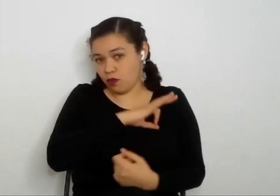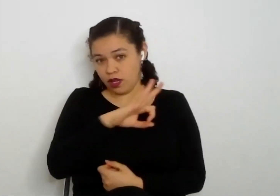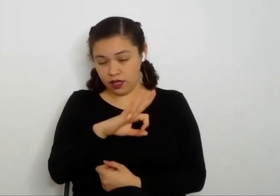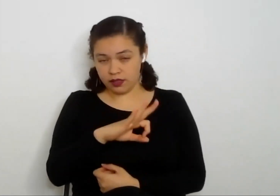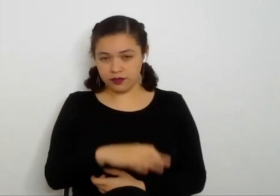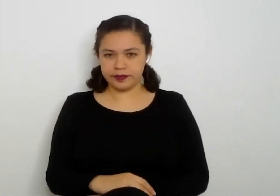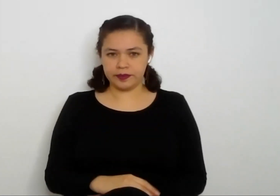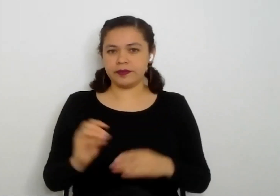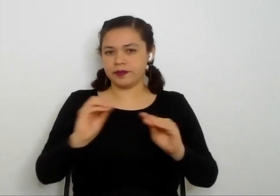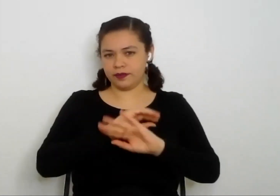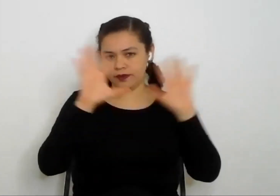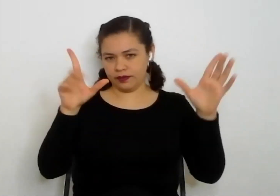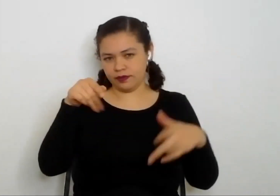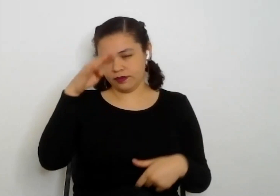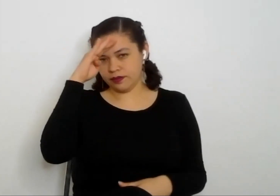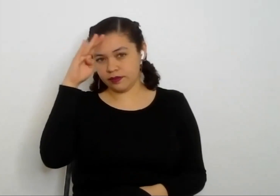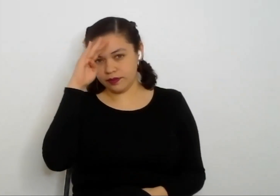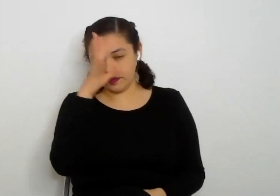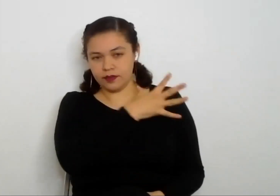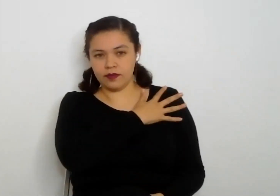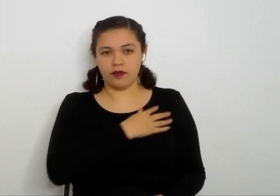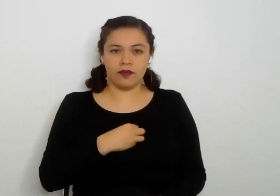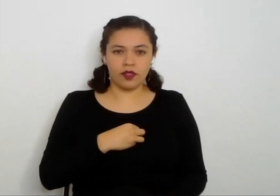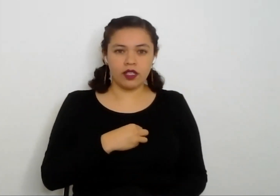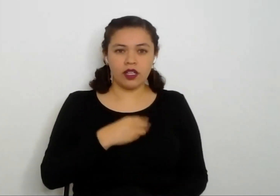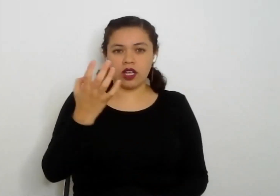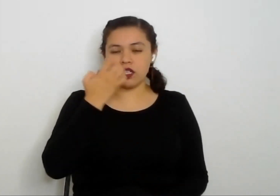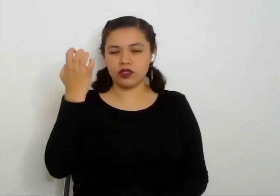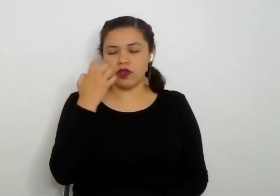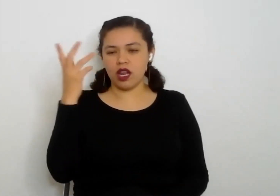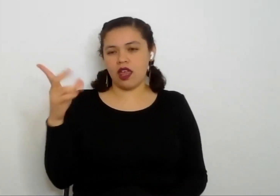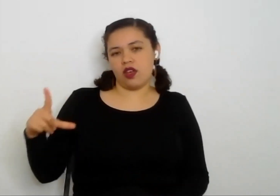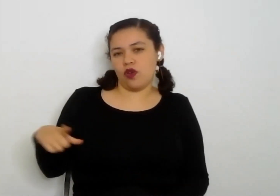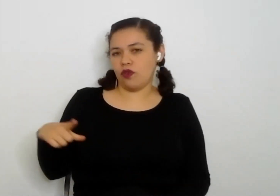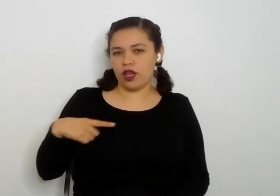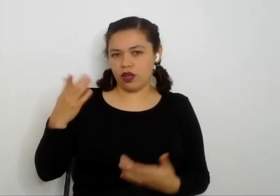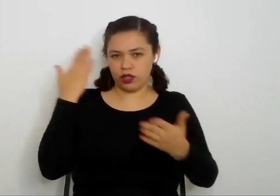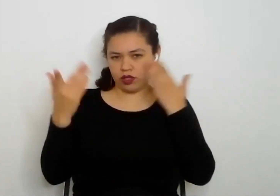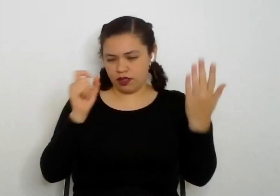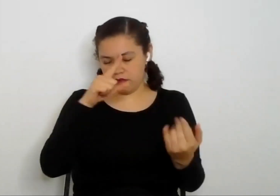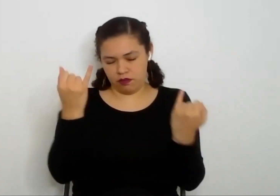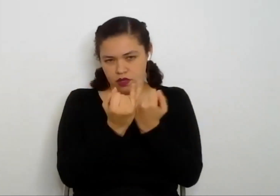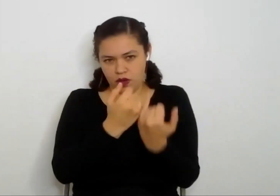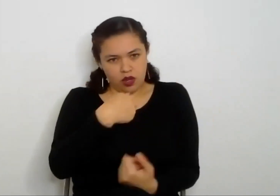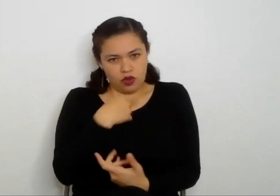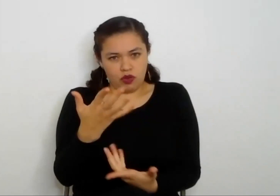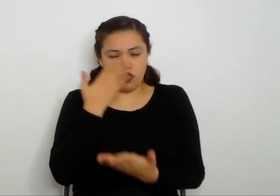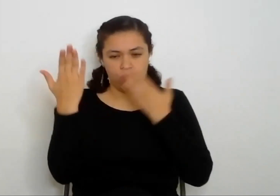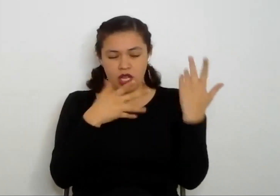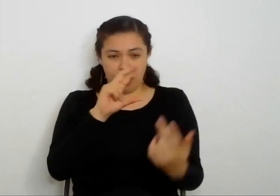Claro, estás pensando que los hijos estudian en las escuelas públicas, como yo lo hice. O sea, yo nunca estudié en una escuela